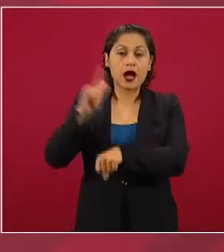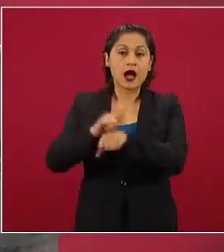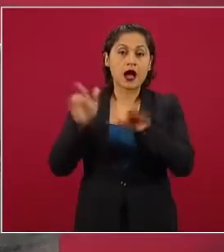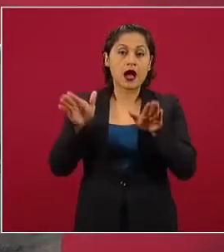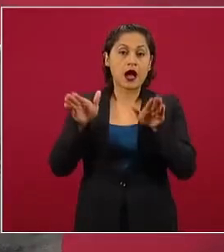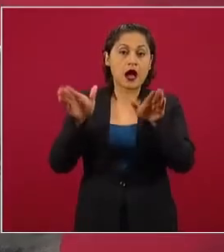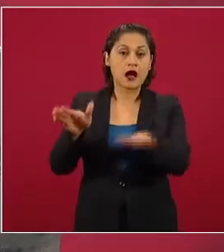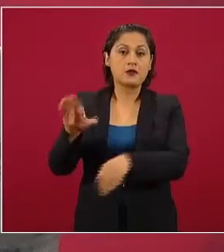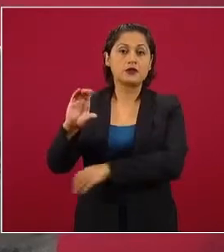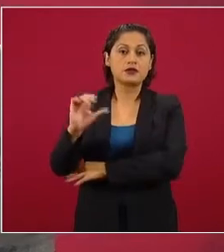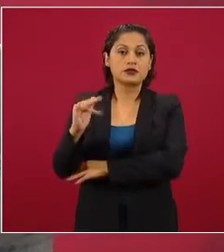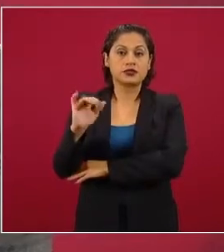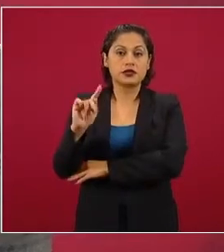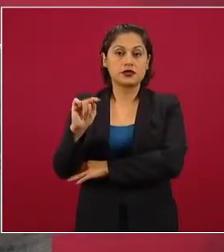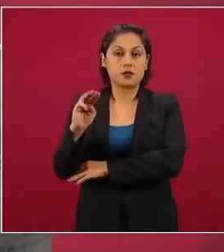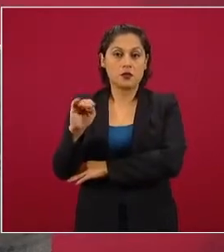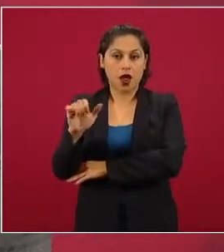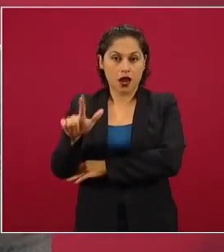Y ya se detuvo